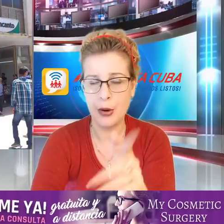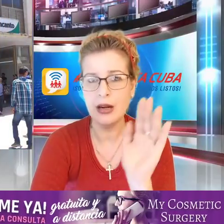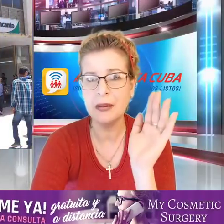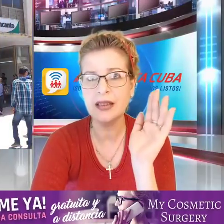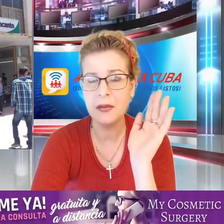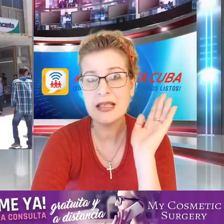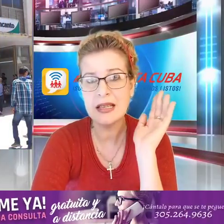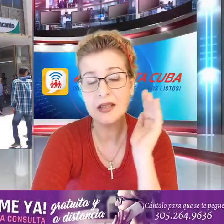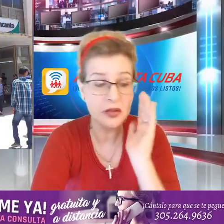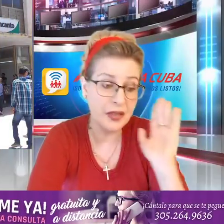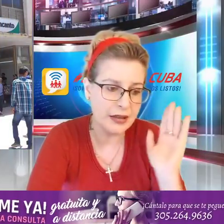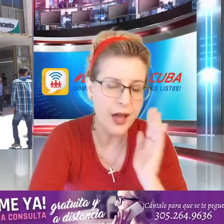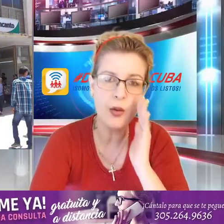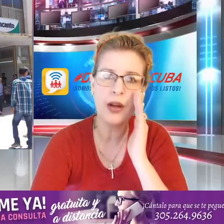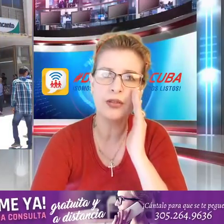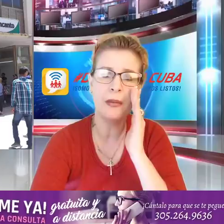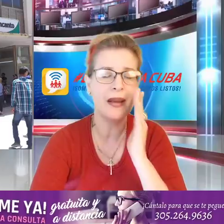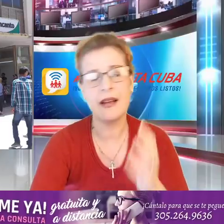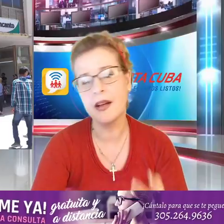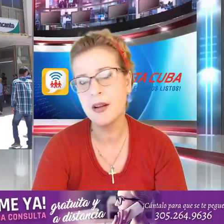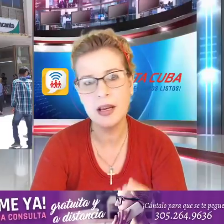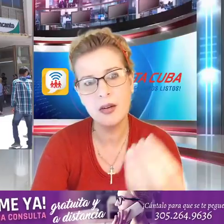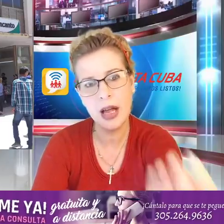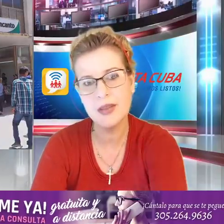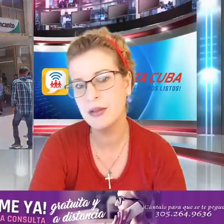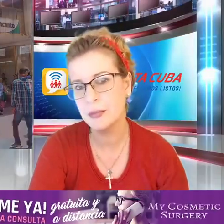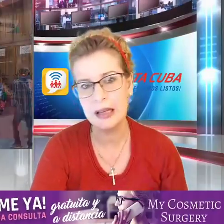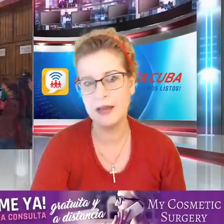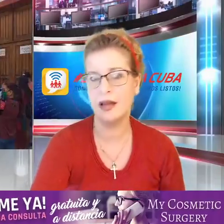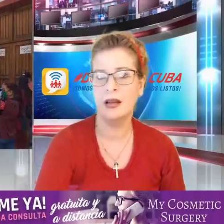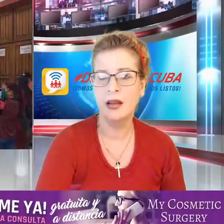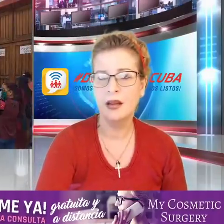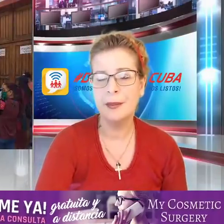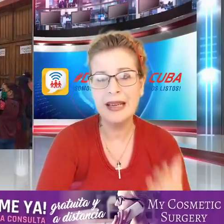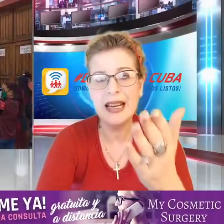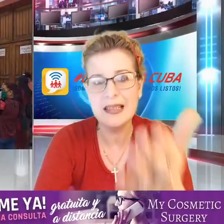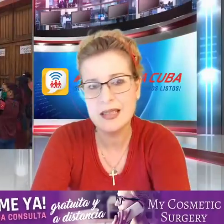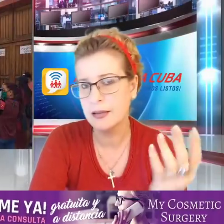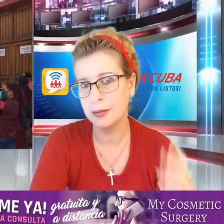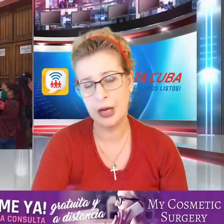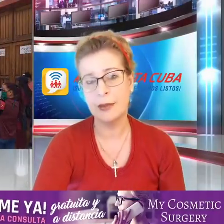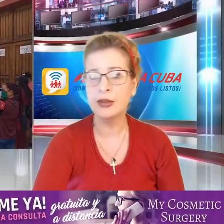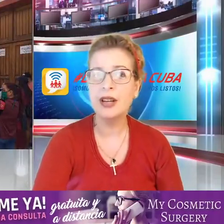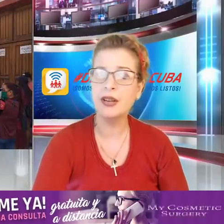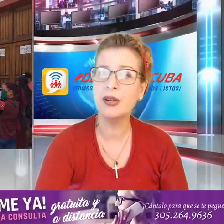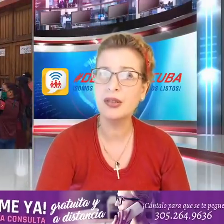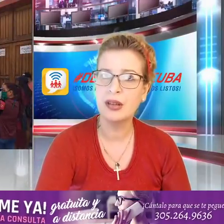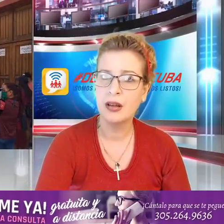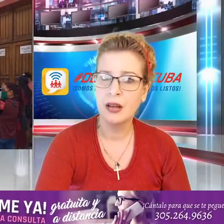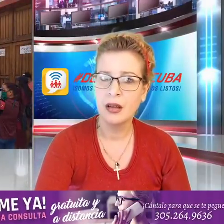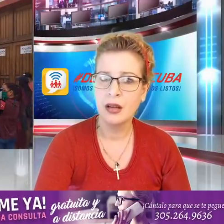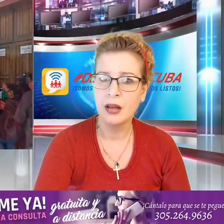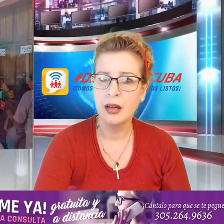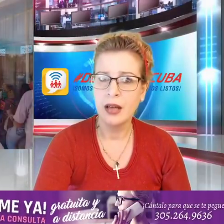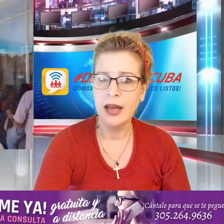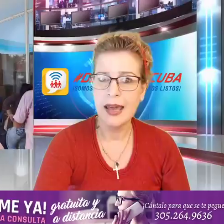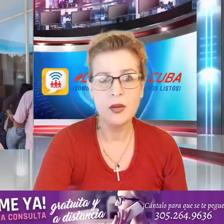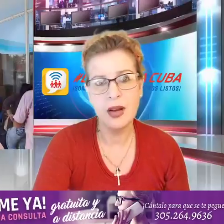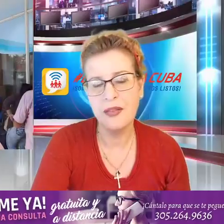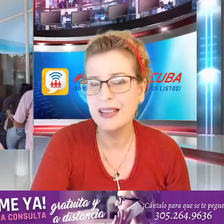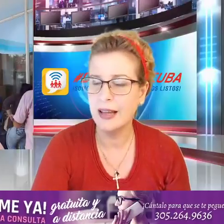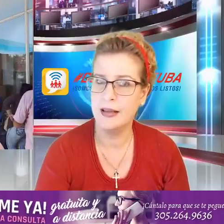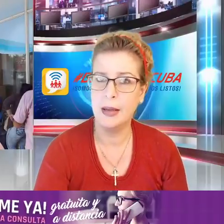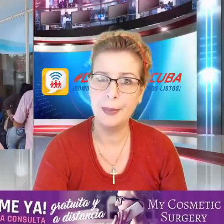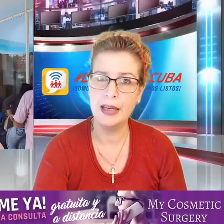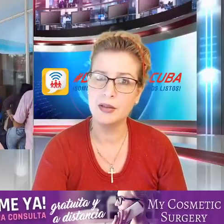ingresados. Probablemente 1.600 infectados, bueno, tal vez. Caballero, ahí lo que hay son miles ya. Miles, por el amor de Dios. Es